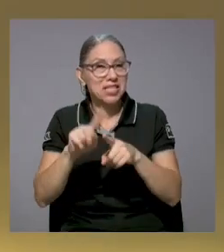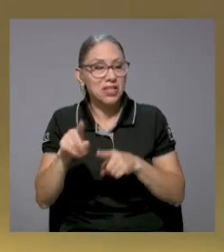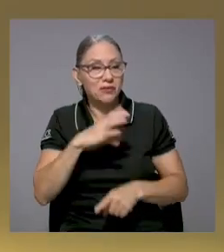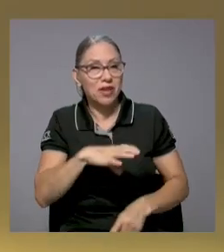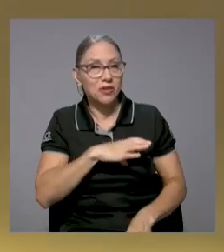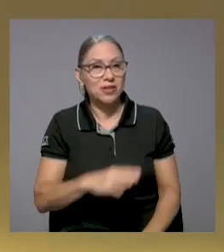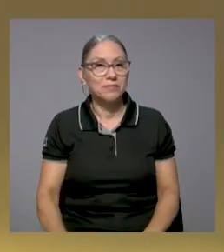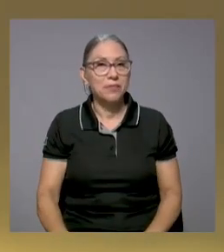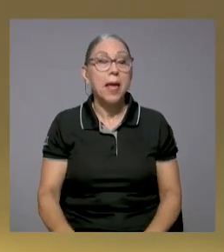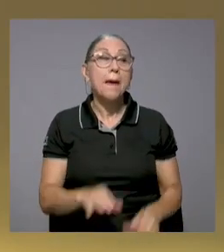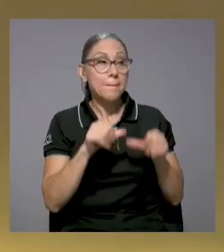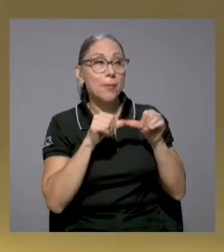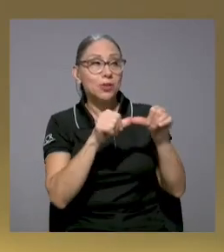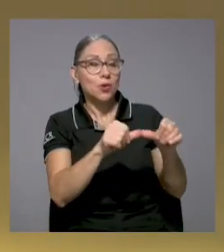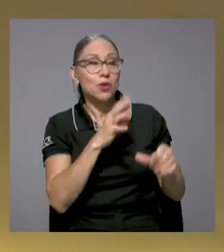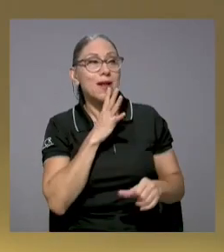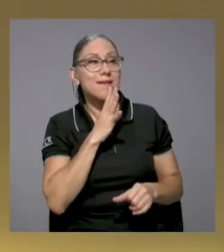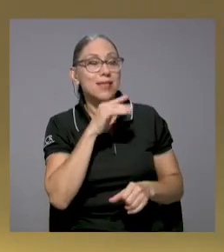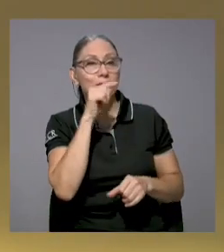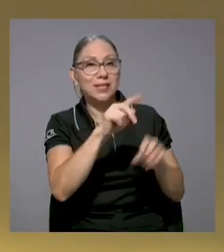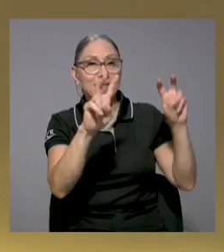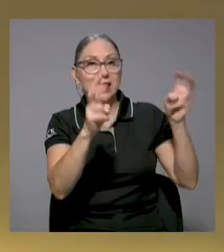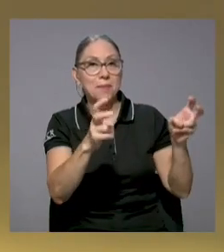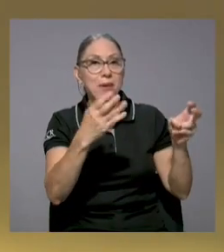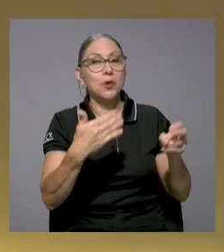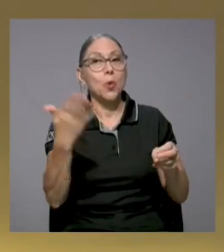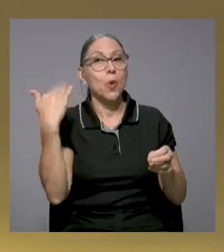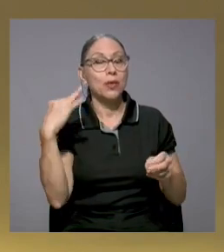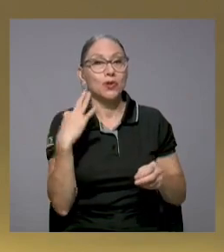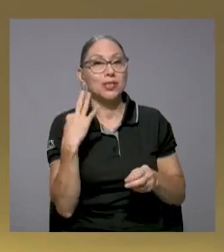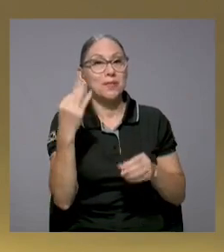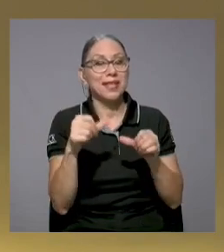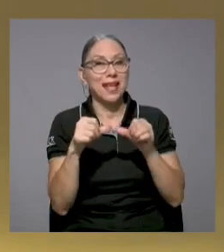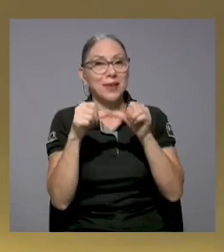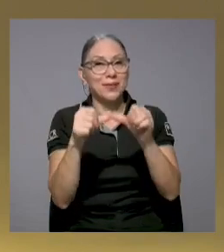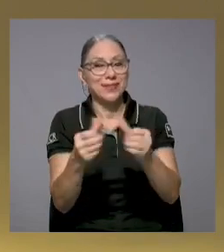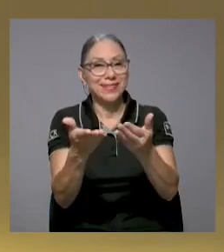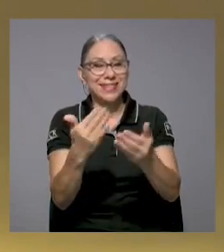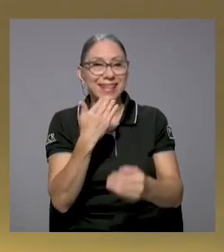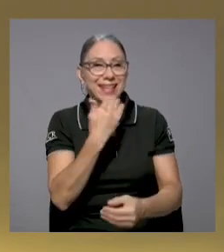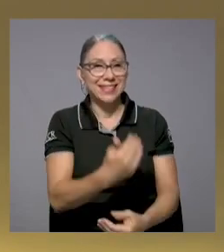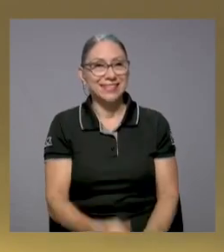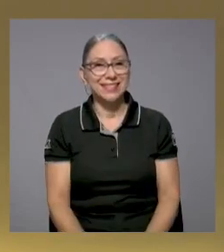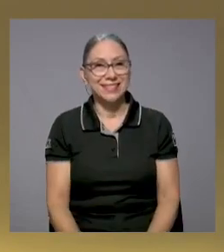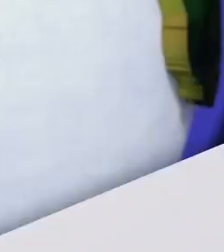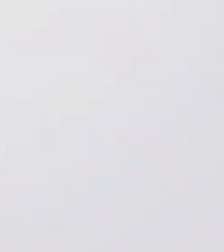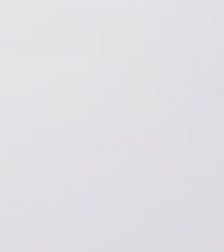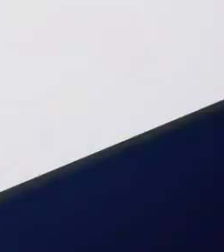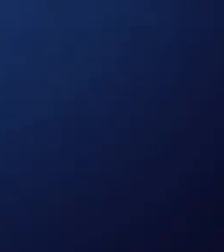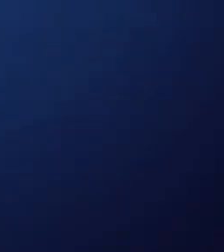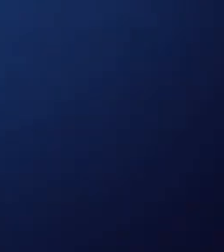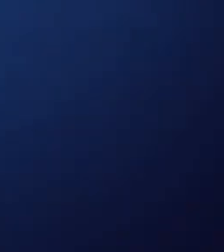continuar hablando de ese tema cuando la universidad nos invite a hacerlo. Gracias.